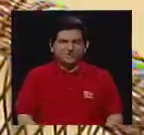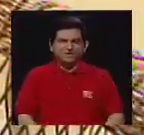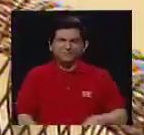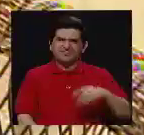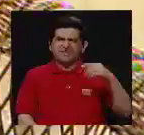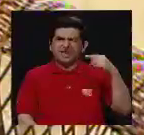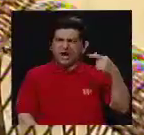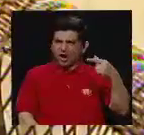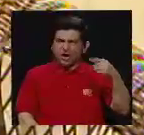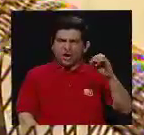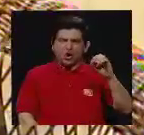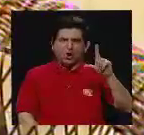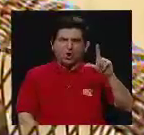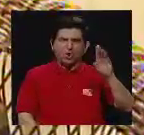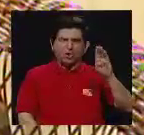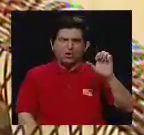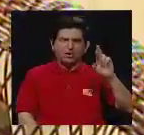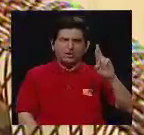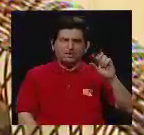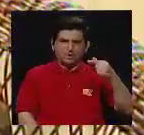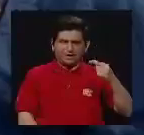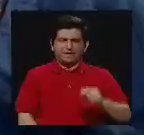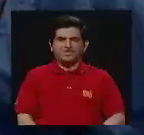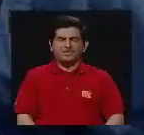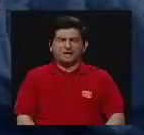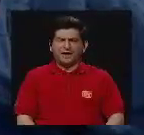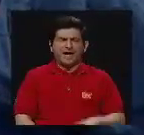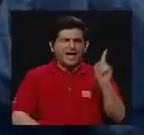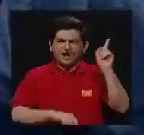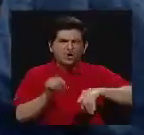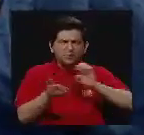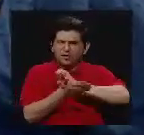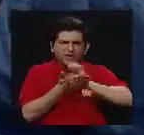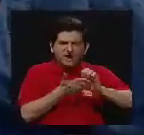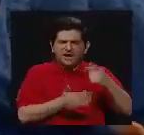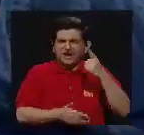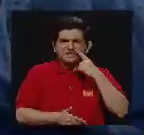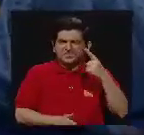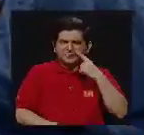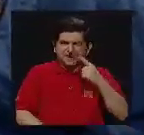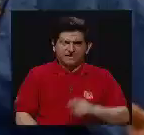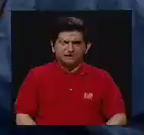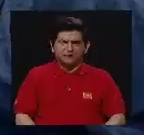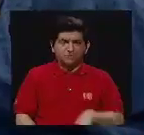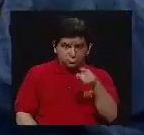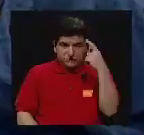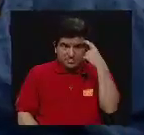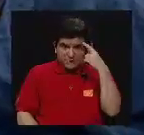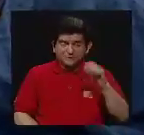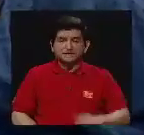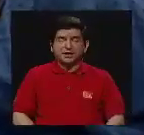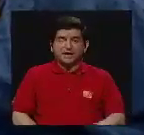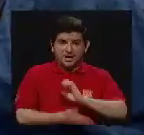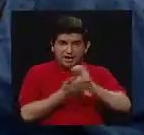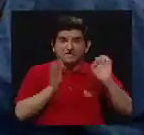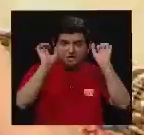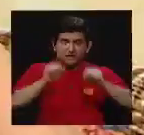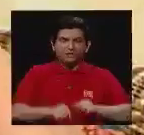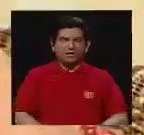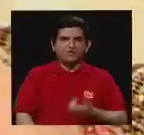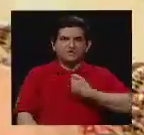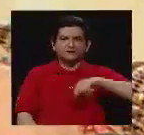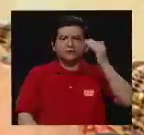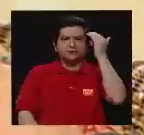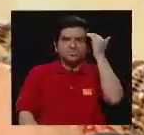de Goldberg. Sí. La inevitabilidad del patriarcado. ¿Es evitable? ¿Y cómo? Bueno,